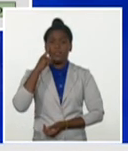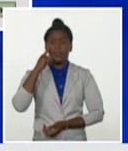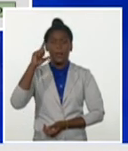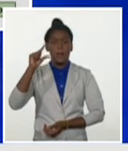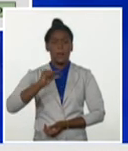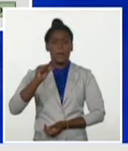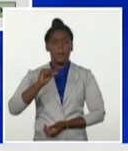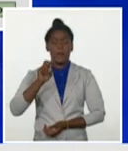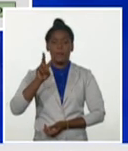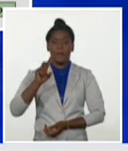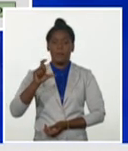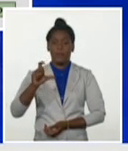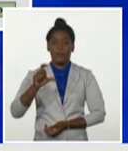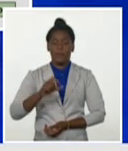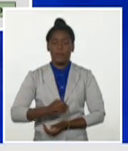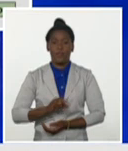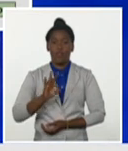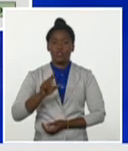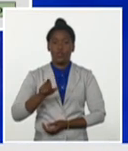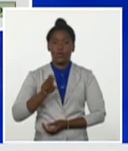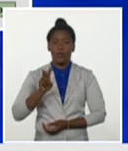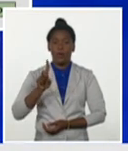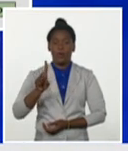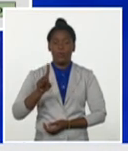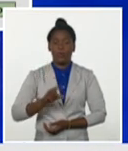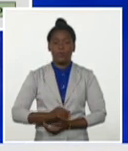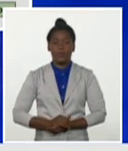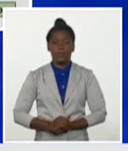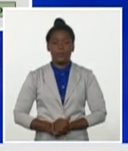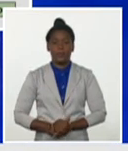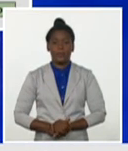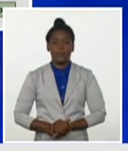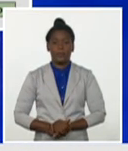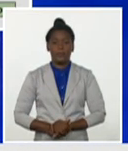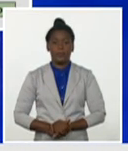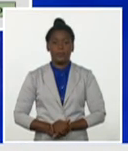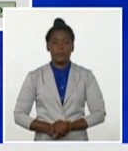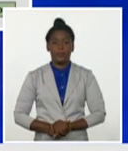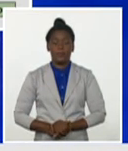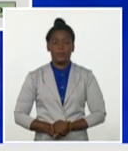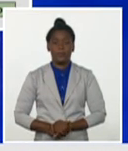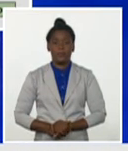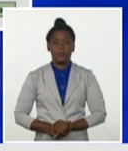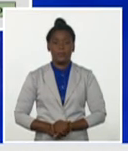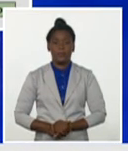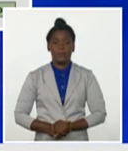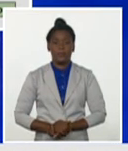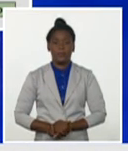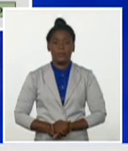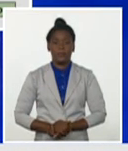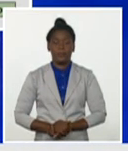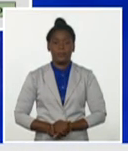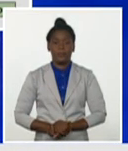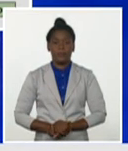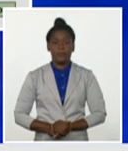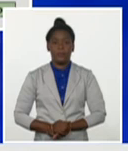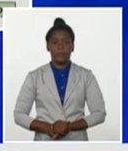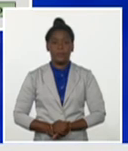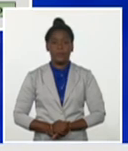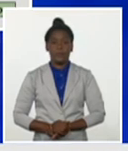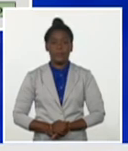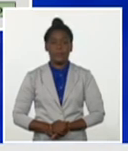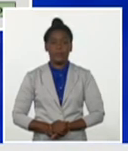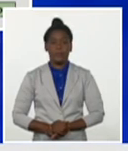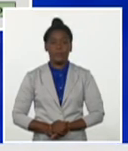Clara 8,1 y el municipio especial Isla de la Juventud, que ya a partir de hoy no ha